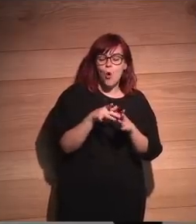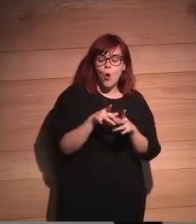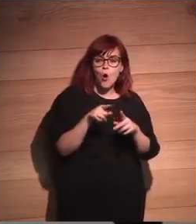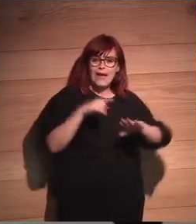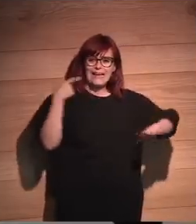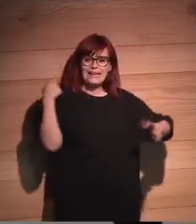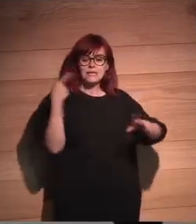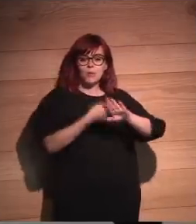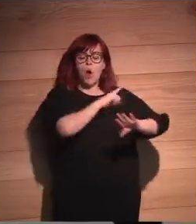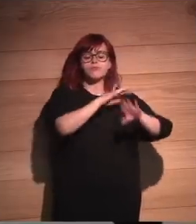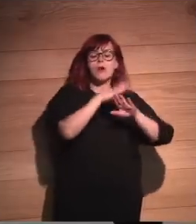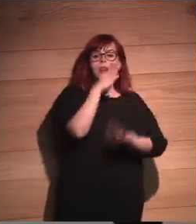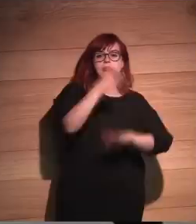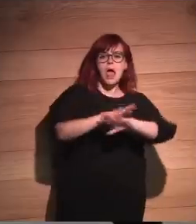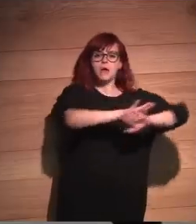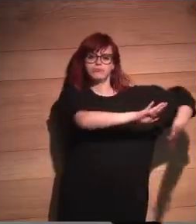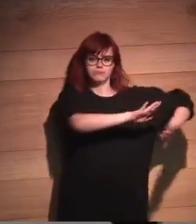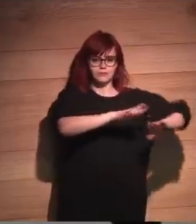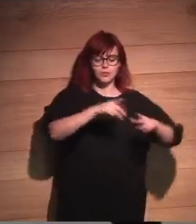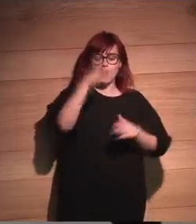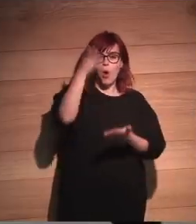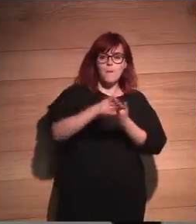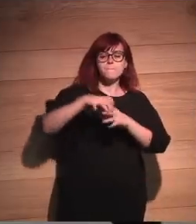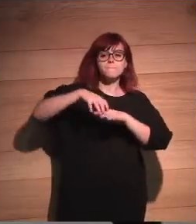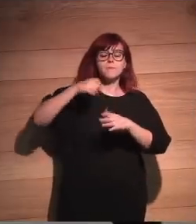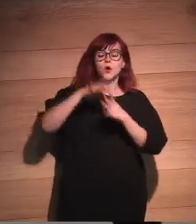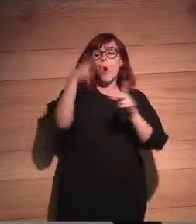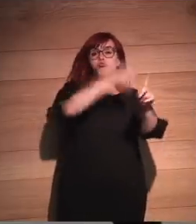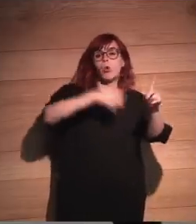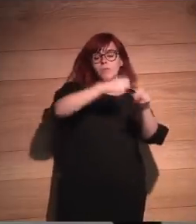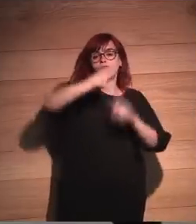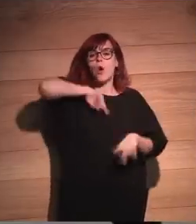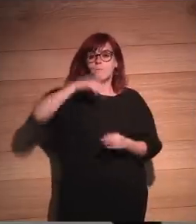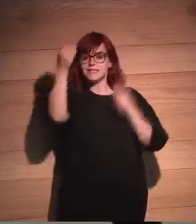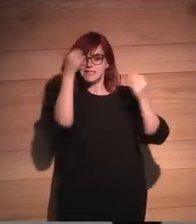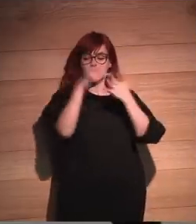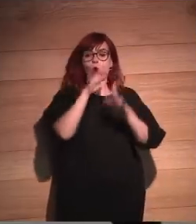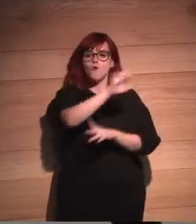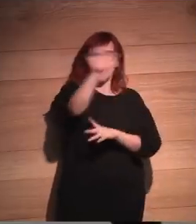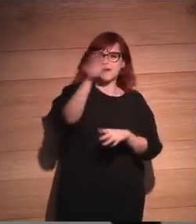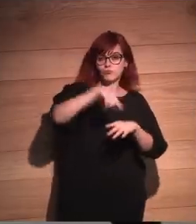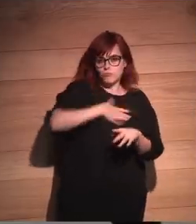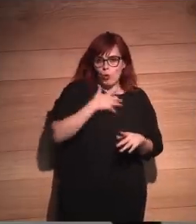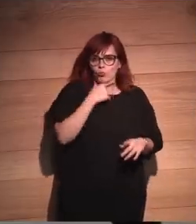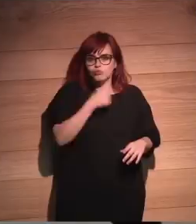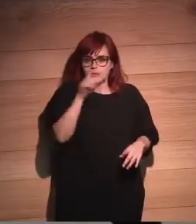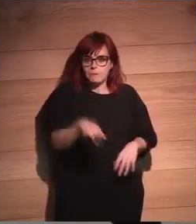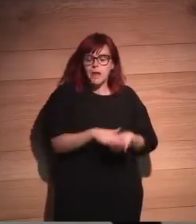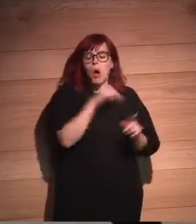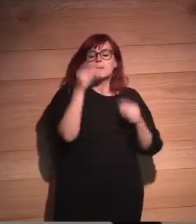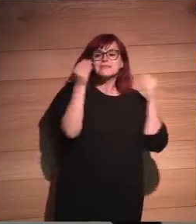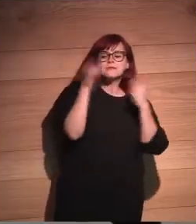de multilateralismo, pero no deja de ser una utopía, que nos gusta mucho a los europeos. A mí también me